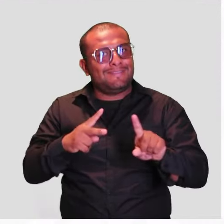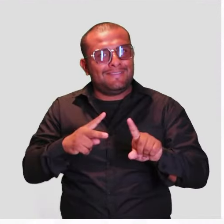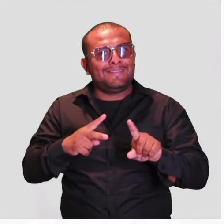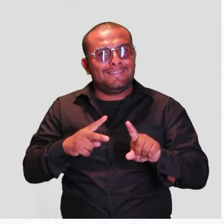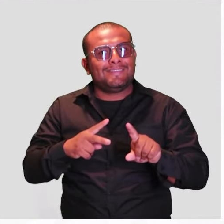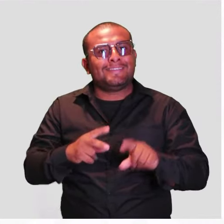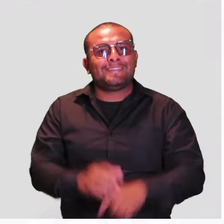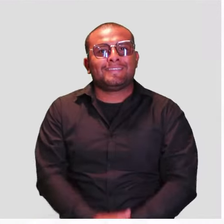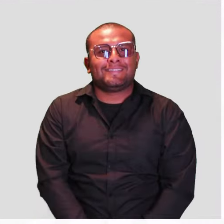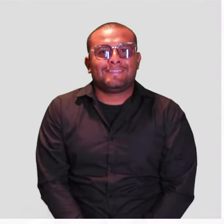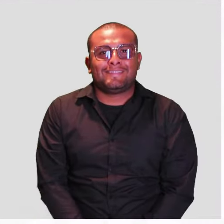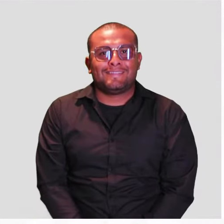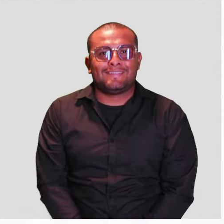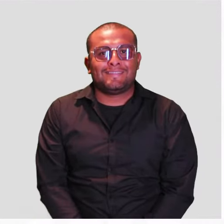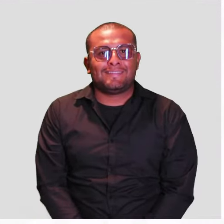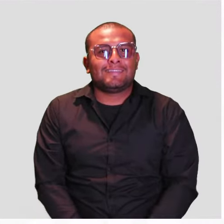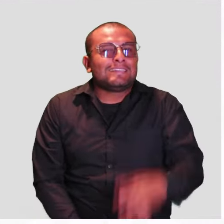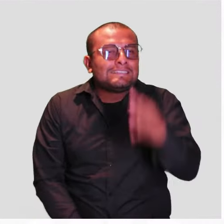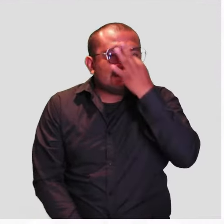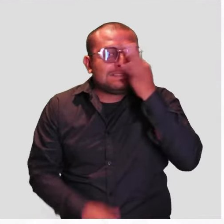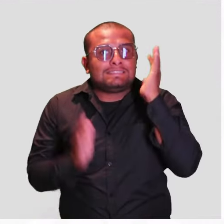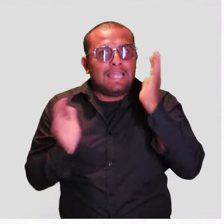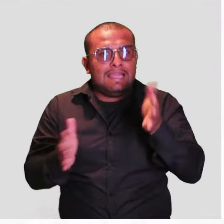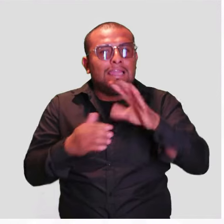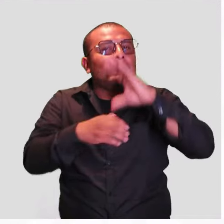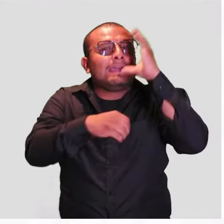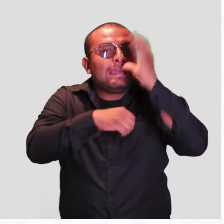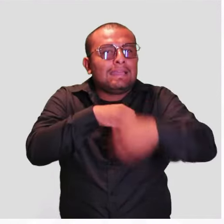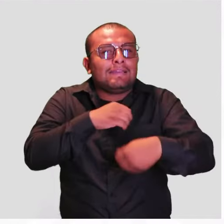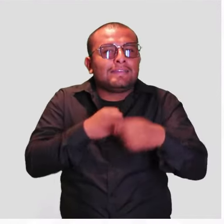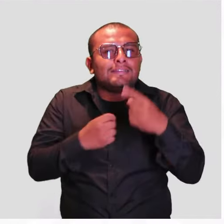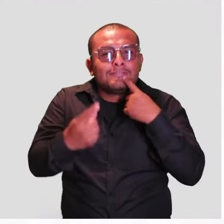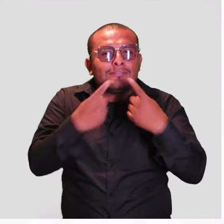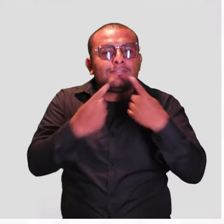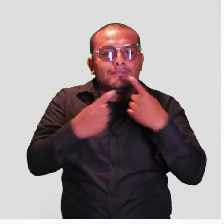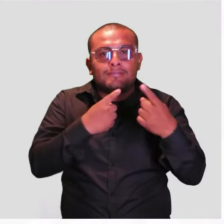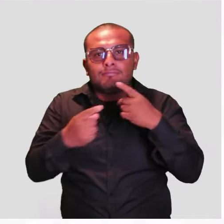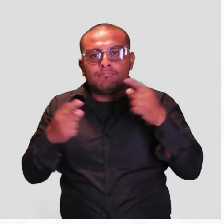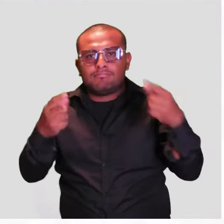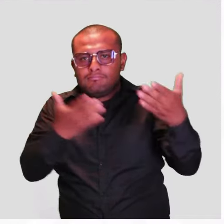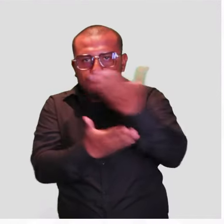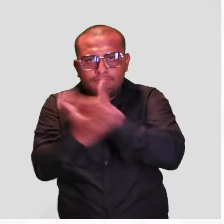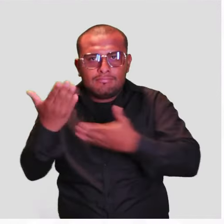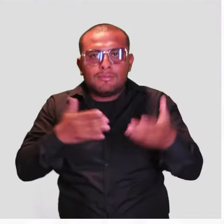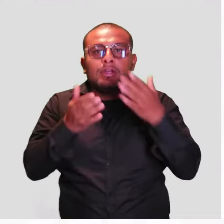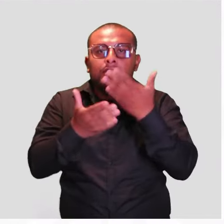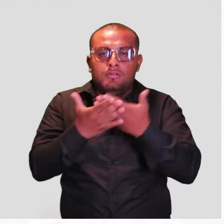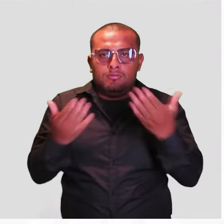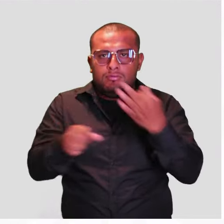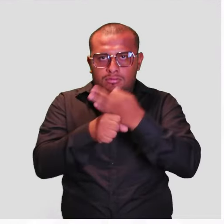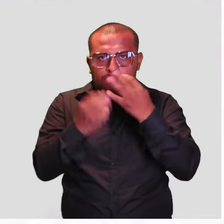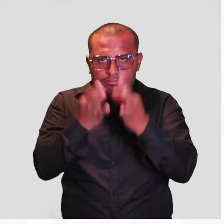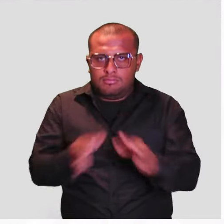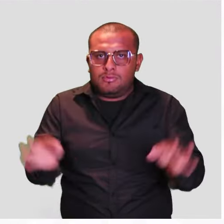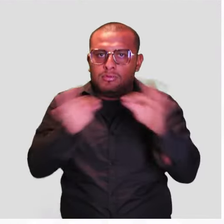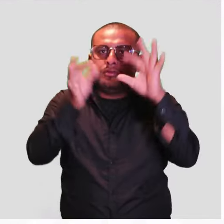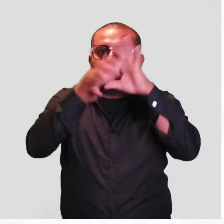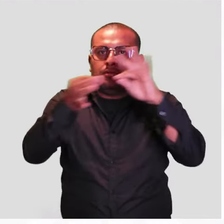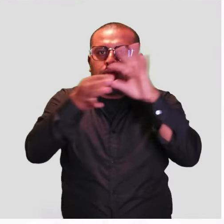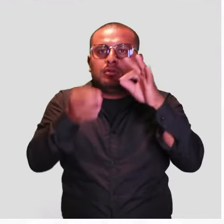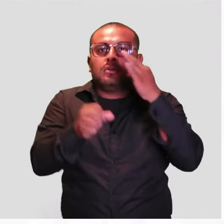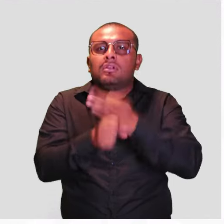ya casi a punto de finalizar este diálogo. Y muy importante señalar que en este momento